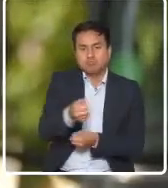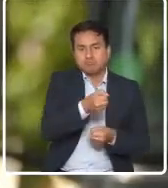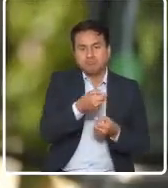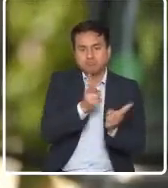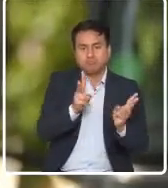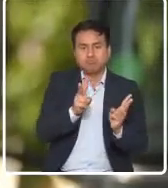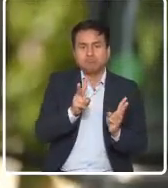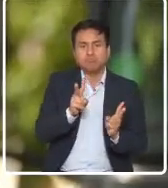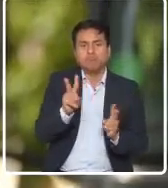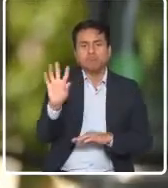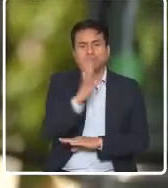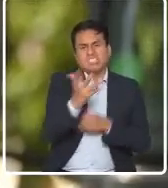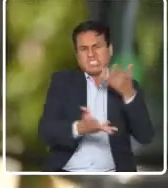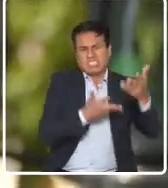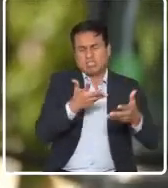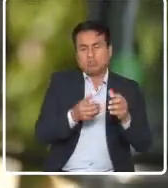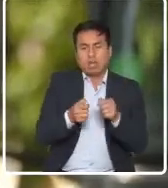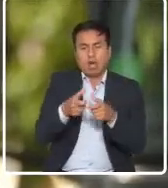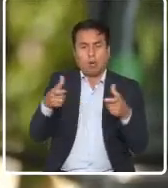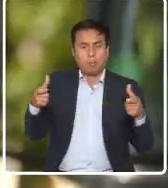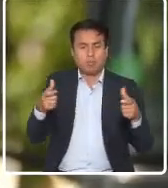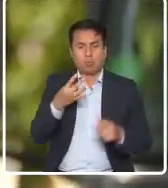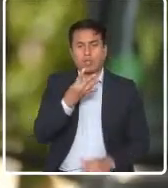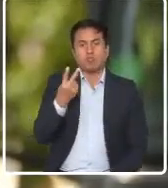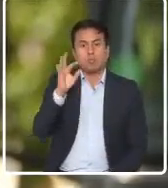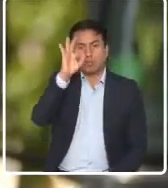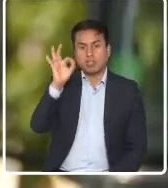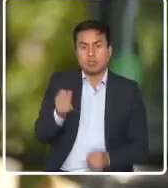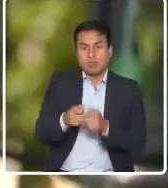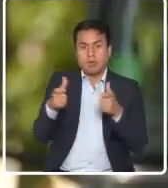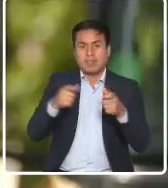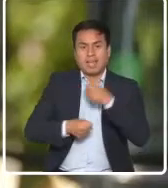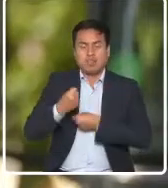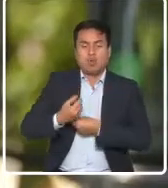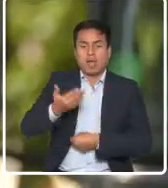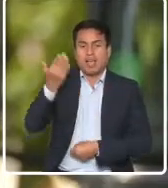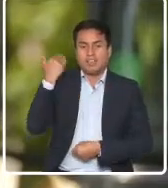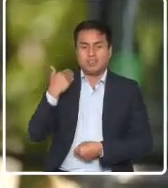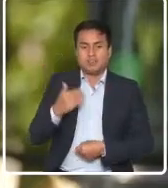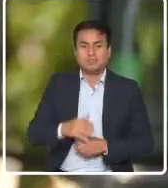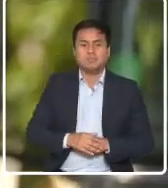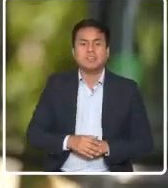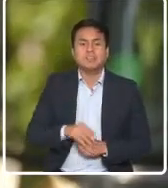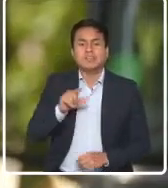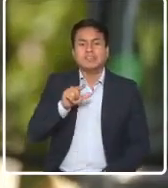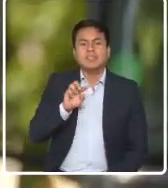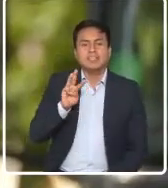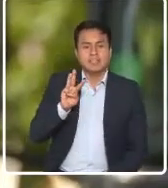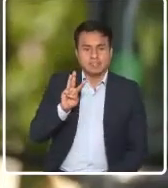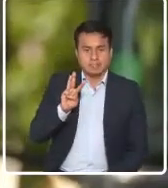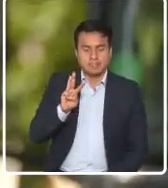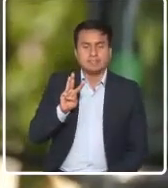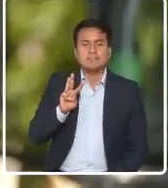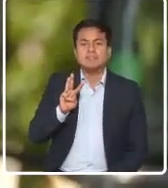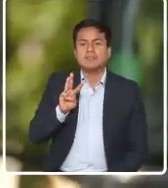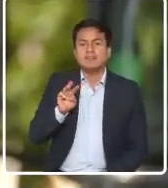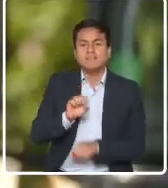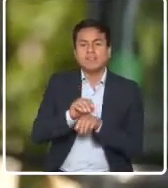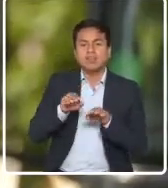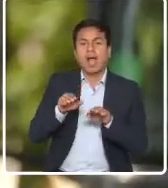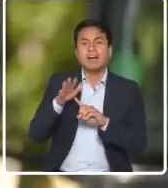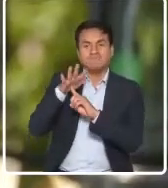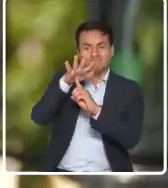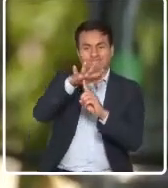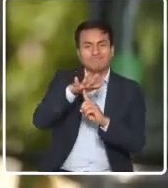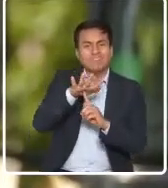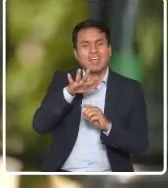para enfrentar esta temporada de incendio, un aumento significativo, 42% más que el año anterior. 73 vehículos